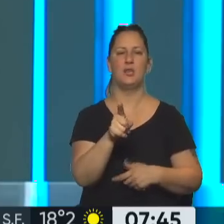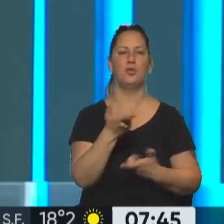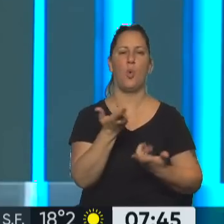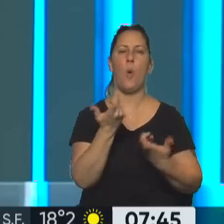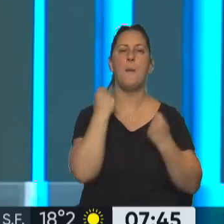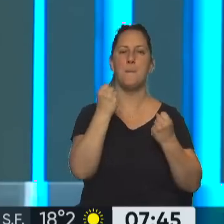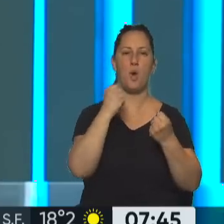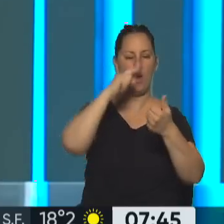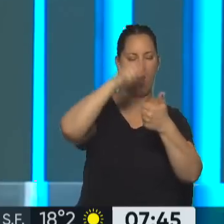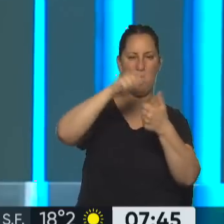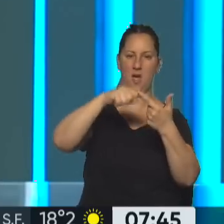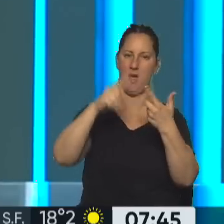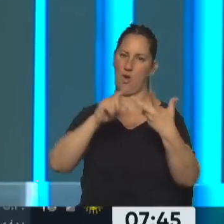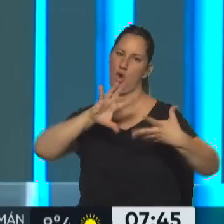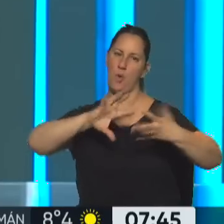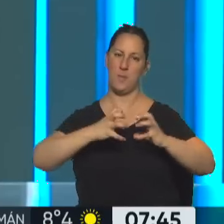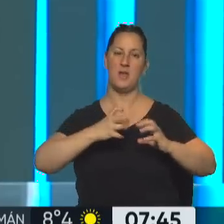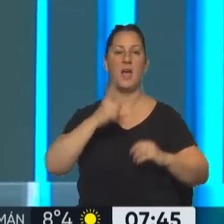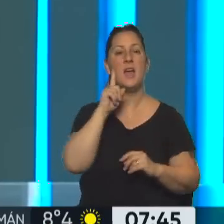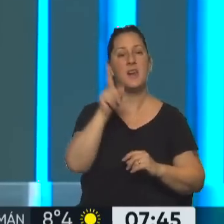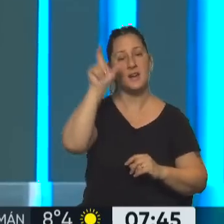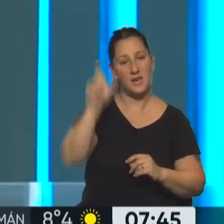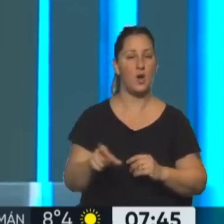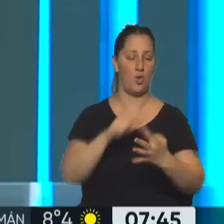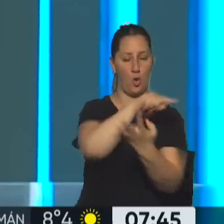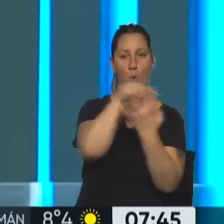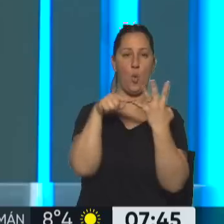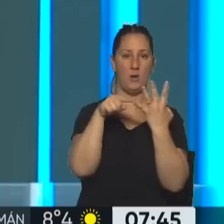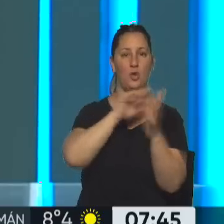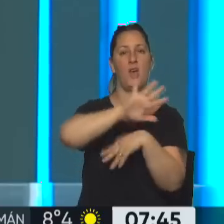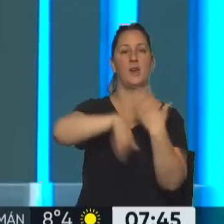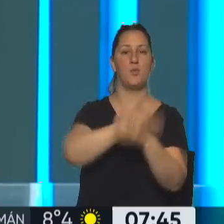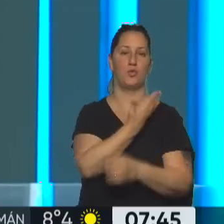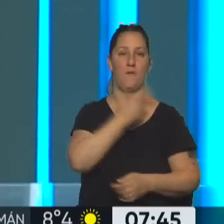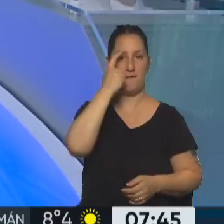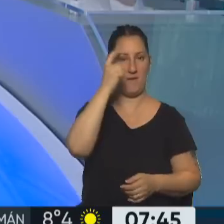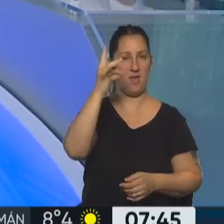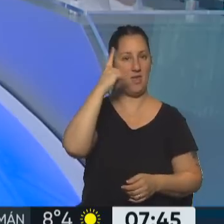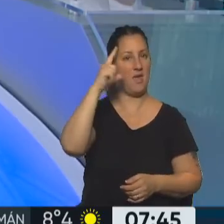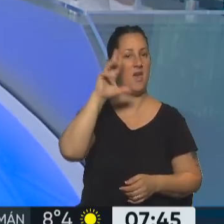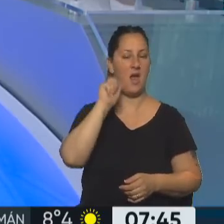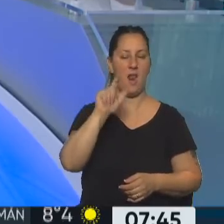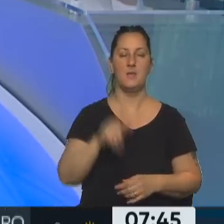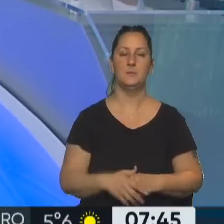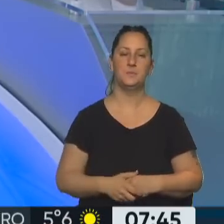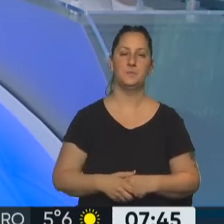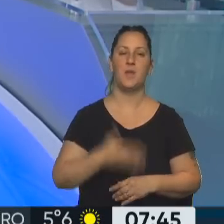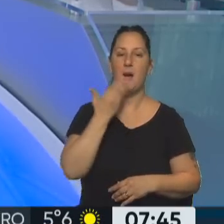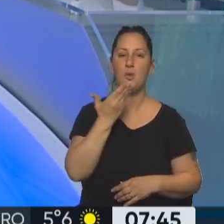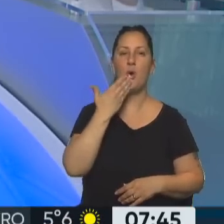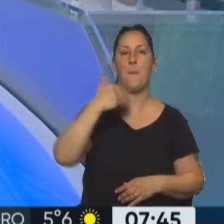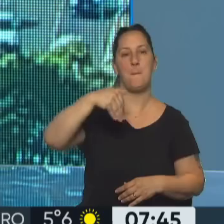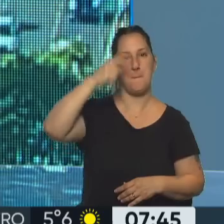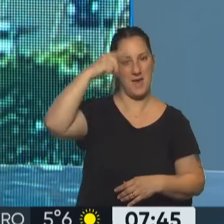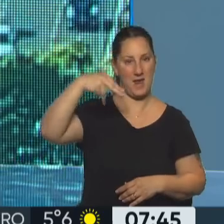división de poderes y pone en riesgo la vida de los 4 integrantes de Revolución Federal. Hay algunos aspectos para detallar. Estuvo hablando y mucho Martín